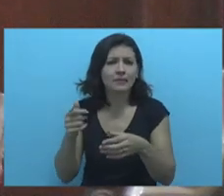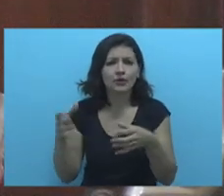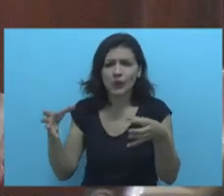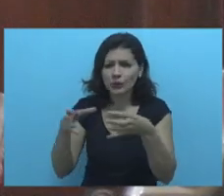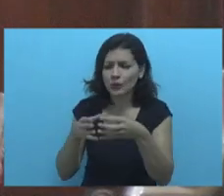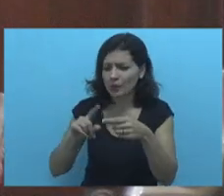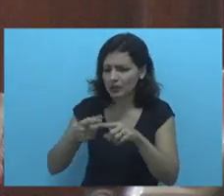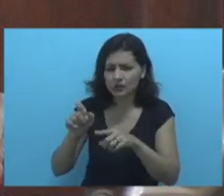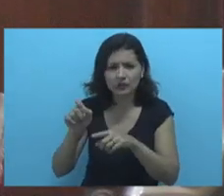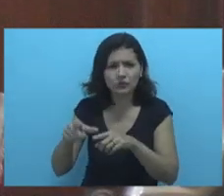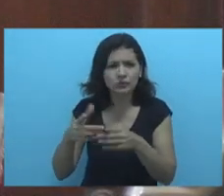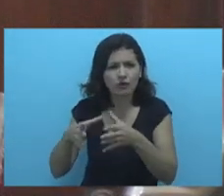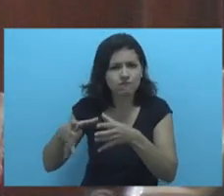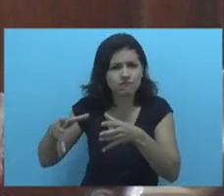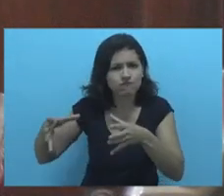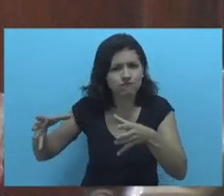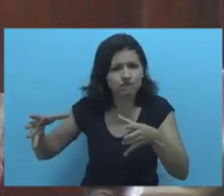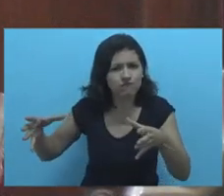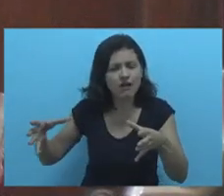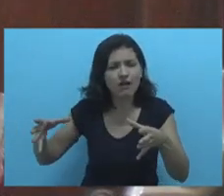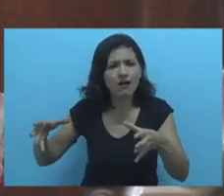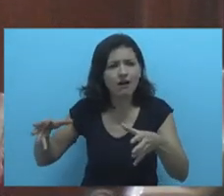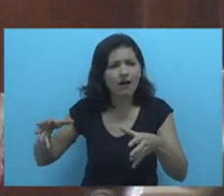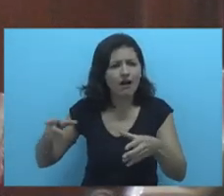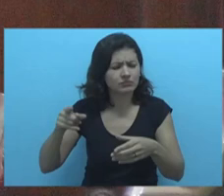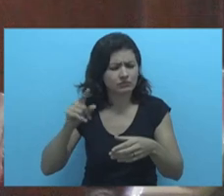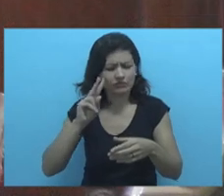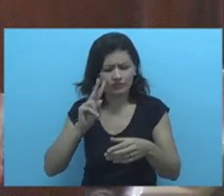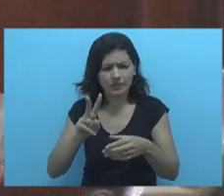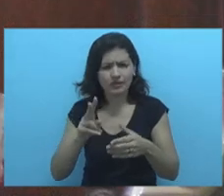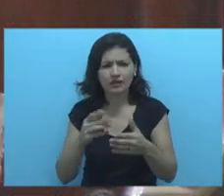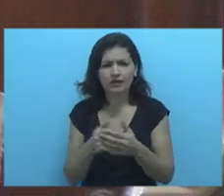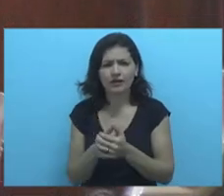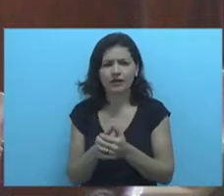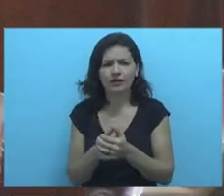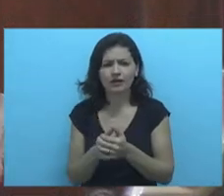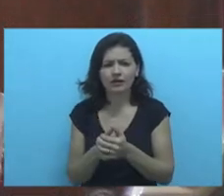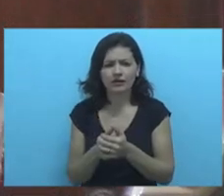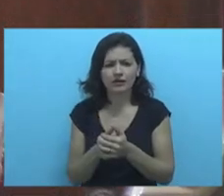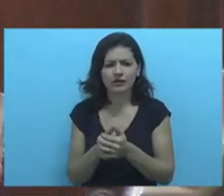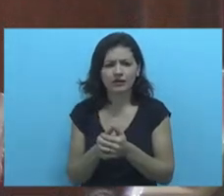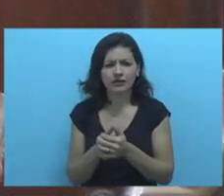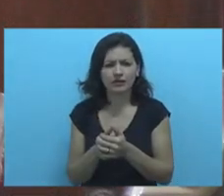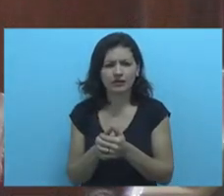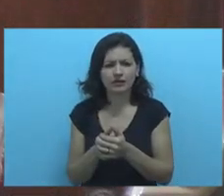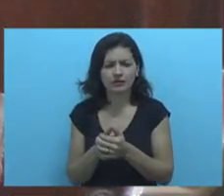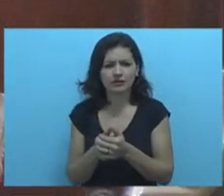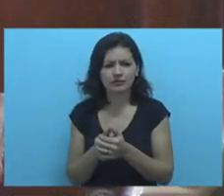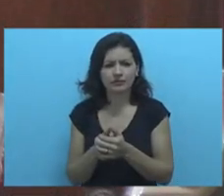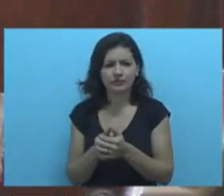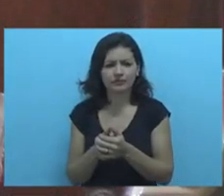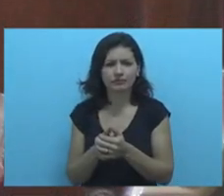política. Vi enormes manifestaciones de gente conocida, pero fundamentalmente en todo este tiempo